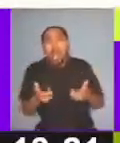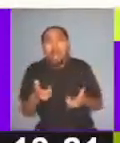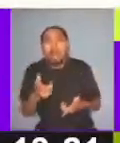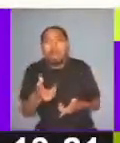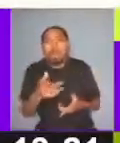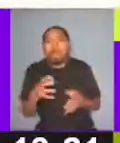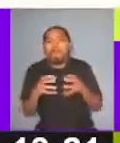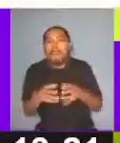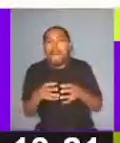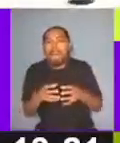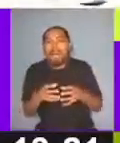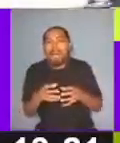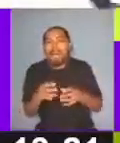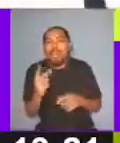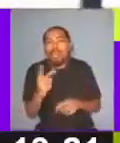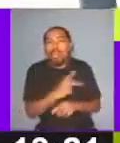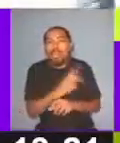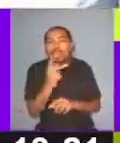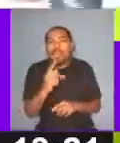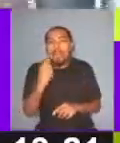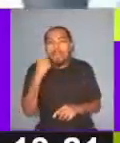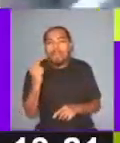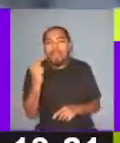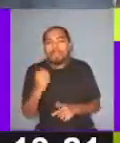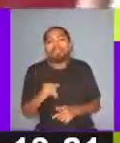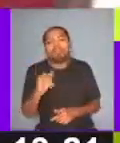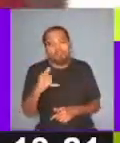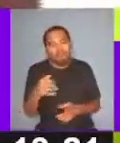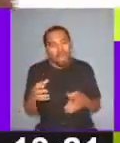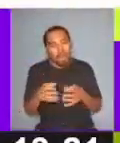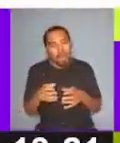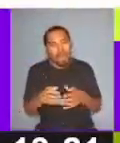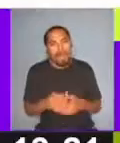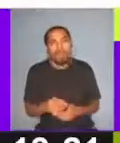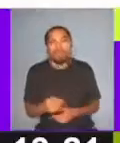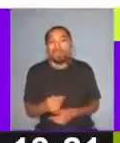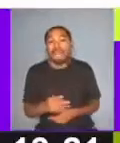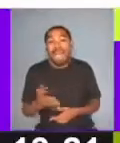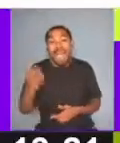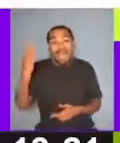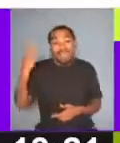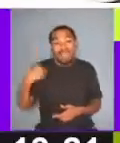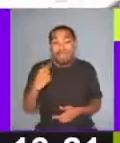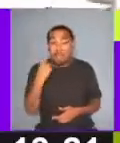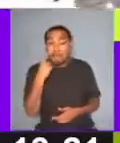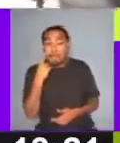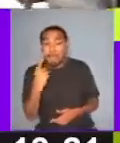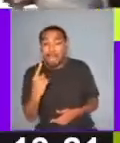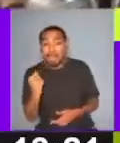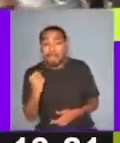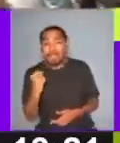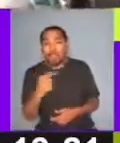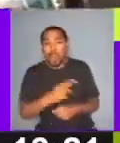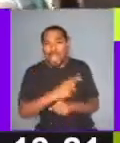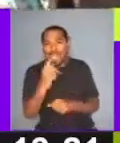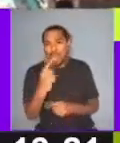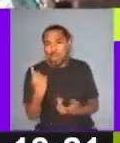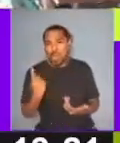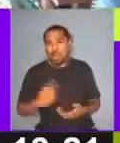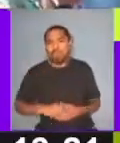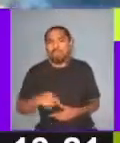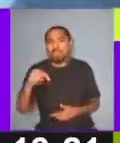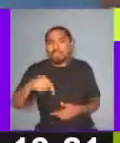kg 1000 pesos Sí ahora claro 1000 pesos estaba al kilo Mariana llegó a pagarse hasta 12es las